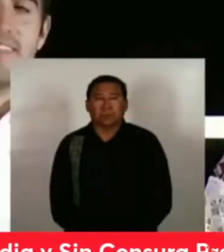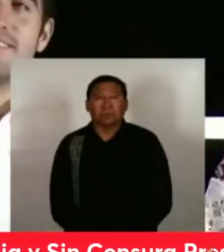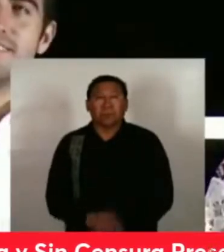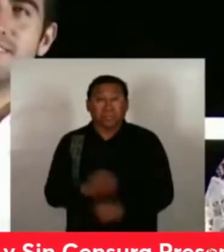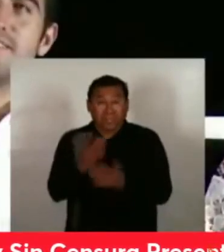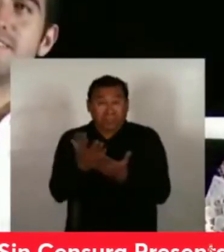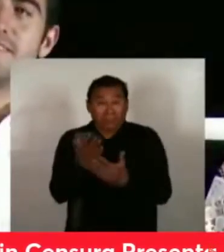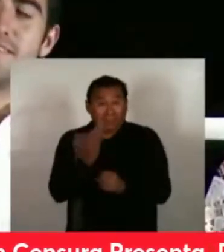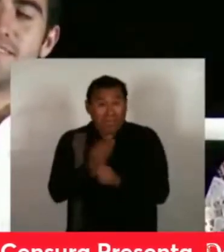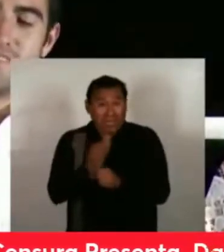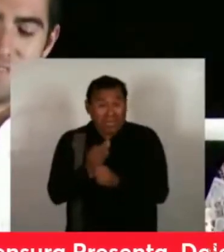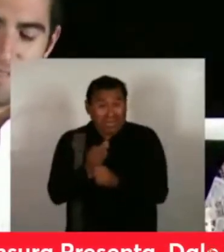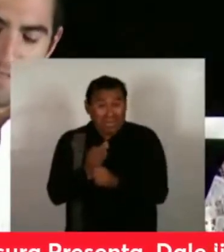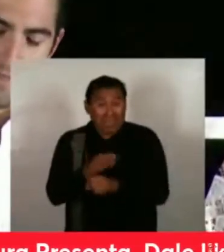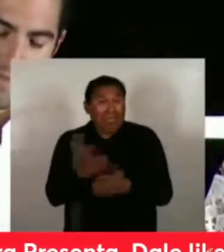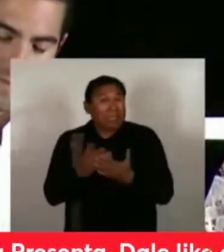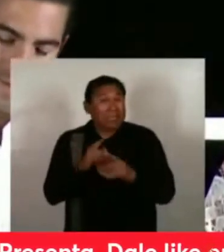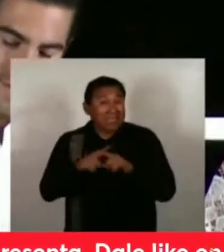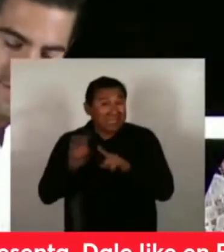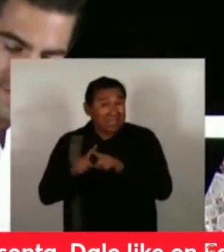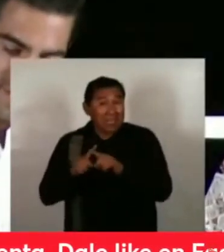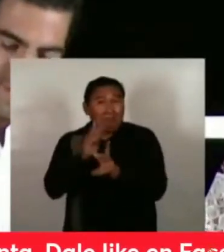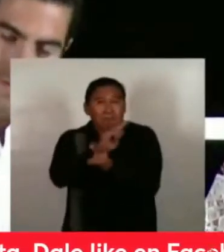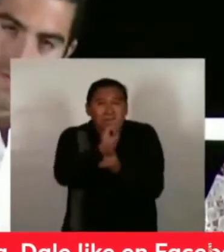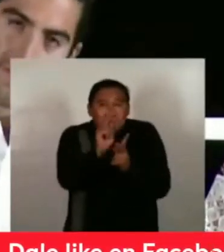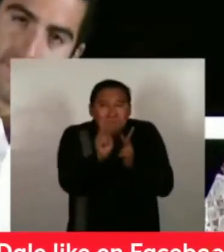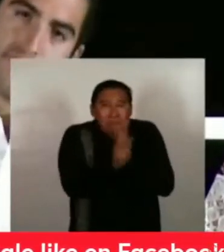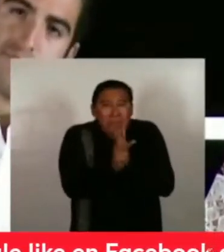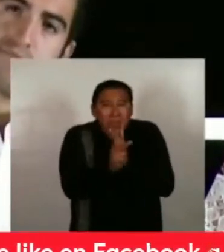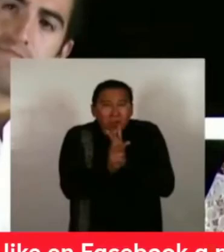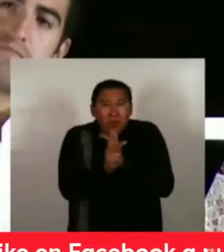Vamos a aumentar el número de preparatorias,